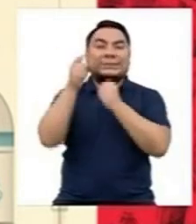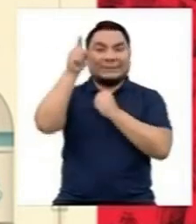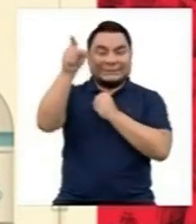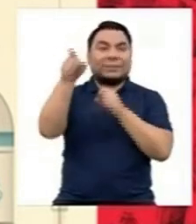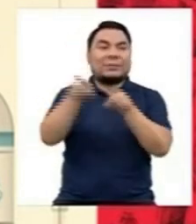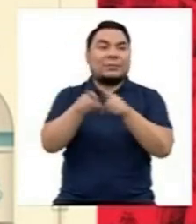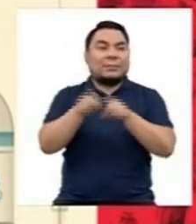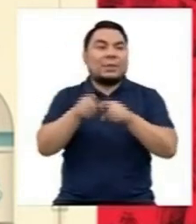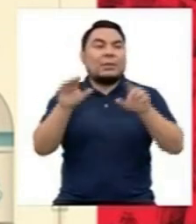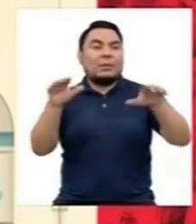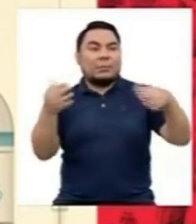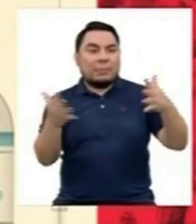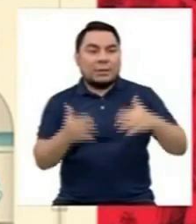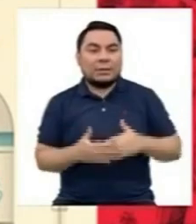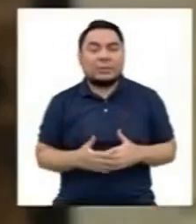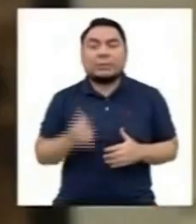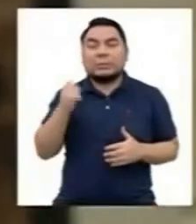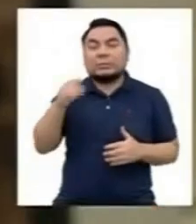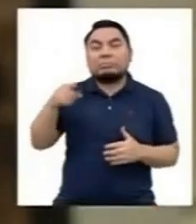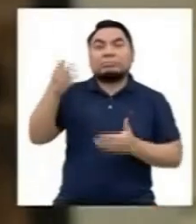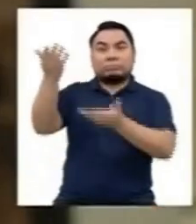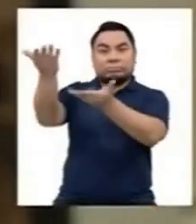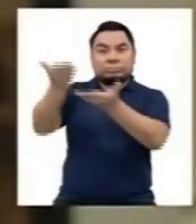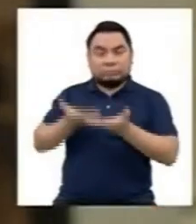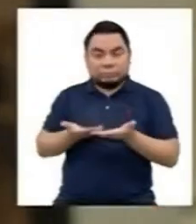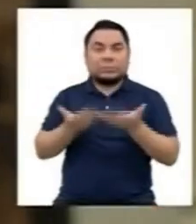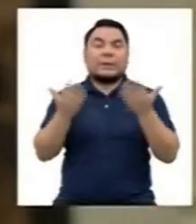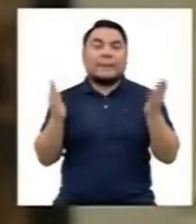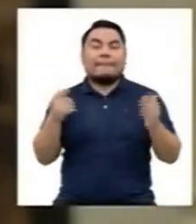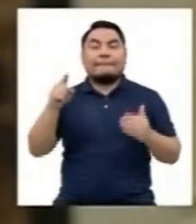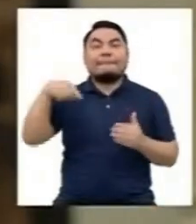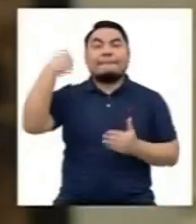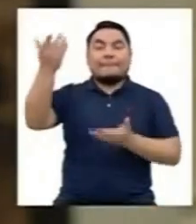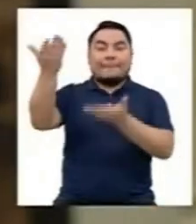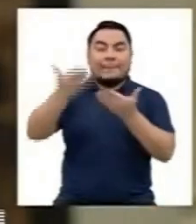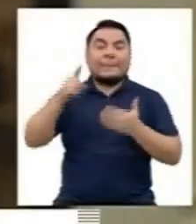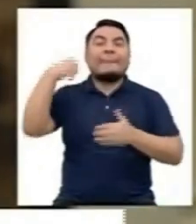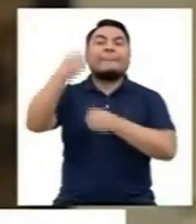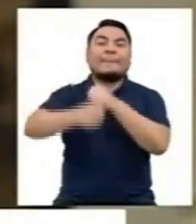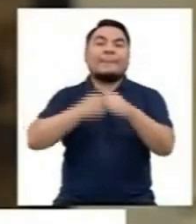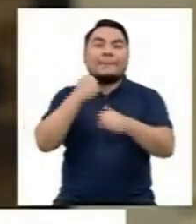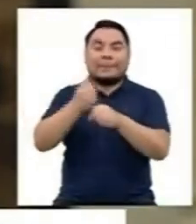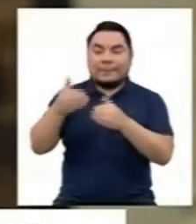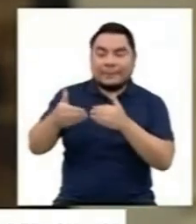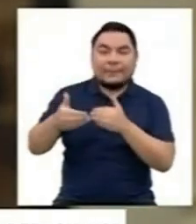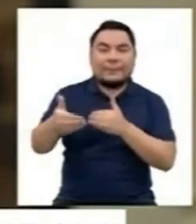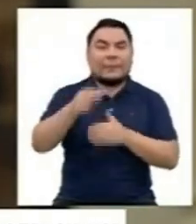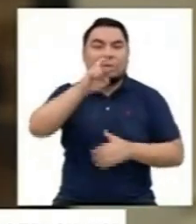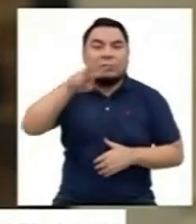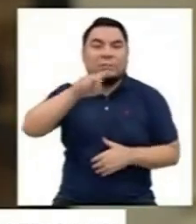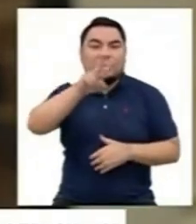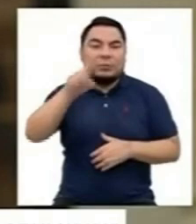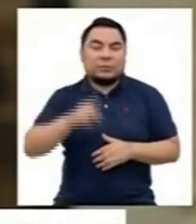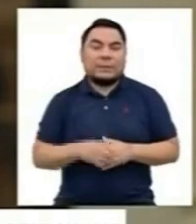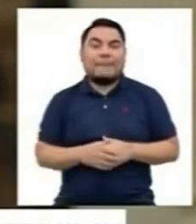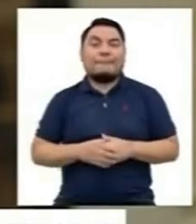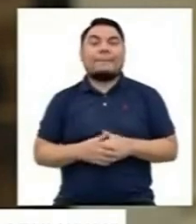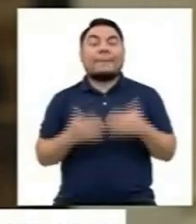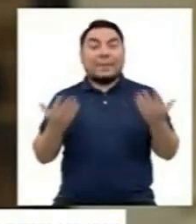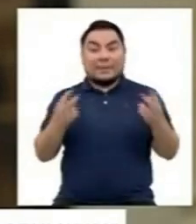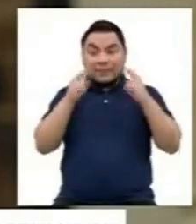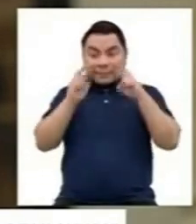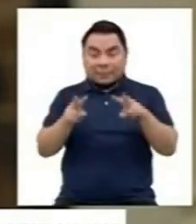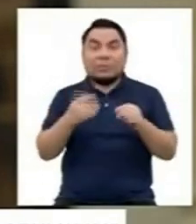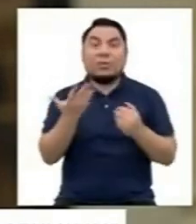final. Es decir, de todas estas fases de pruebas, la OMS va a decir, ¿saben qué, señores? Estas dos o tres, esas tres vacunas son las que nosotros recomendamos con